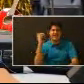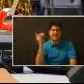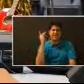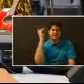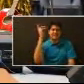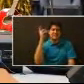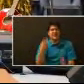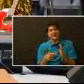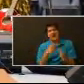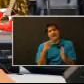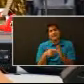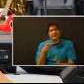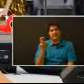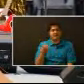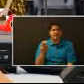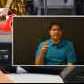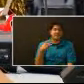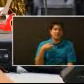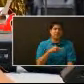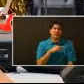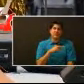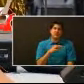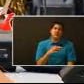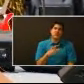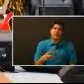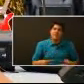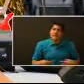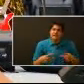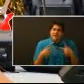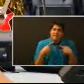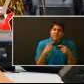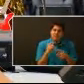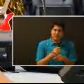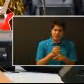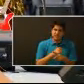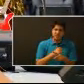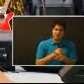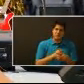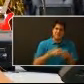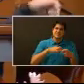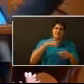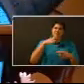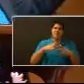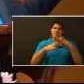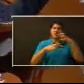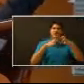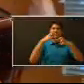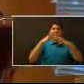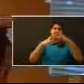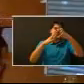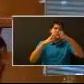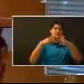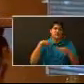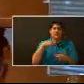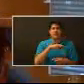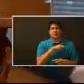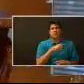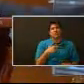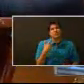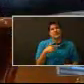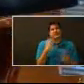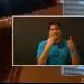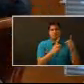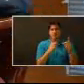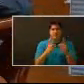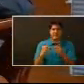es necesario que pasemos procesos. A veces es necesario que en nuestra vida nos sintamos perseguidos, que